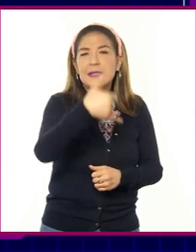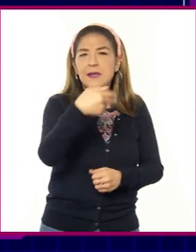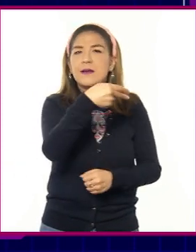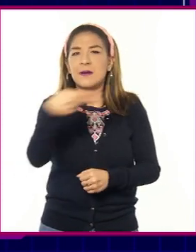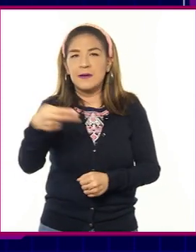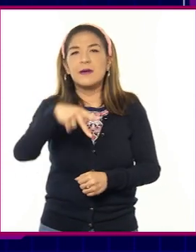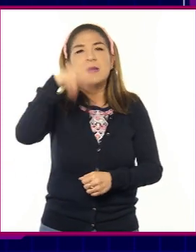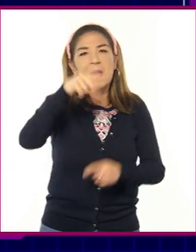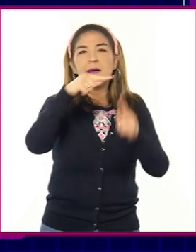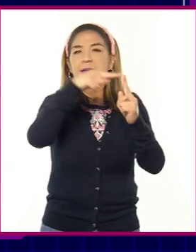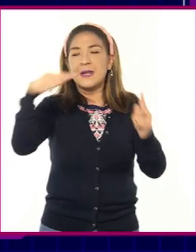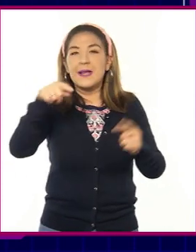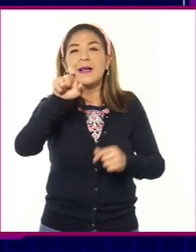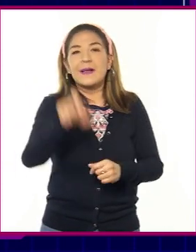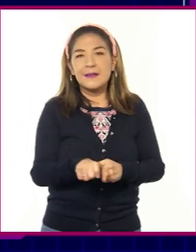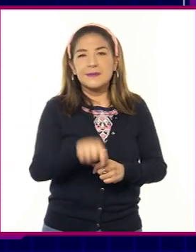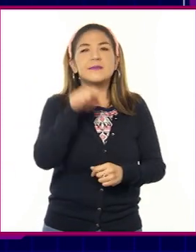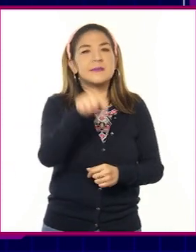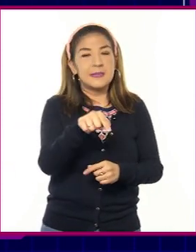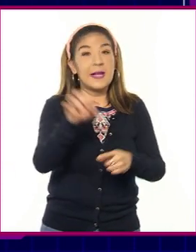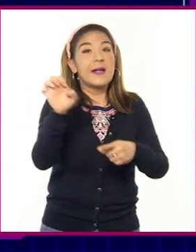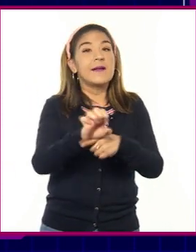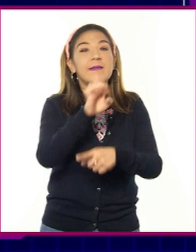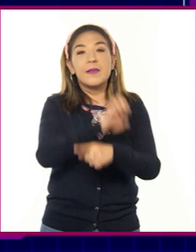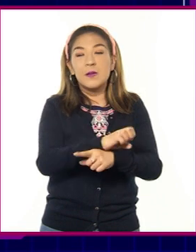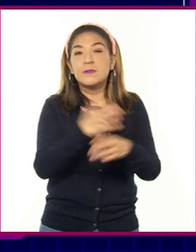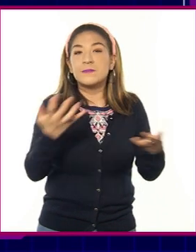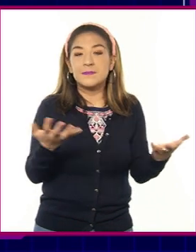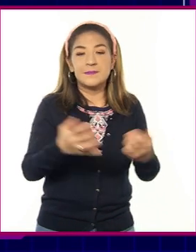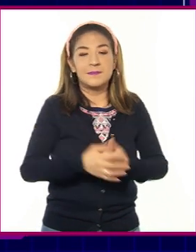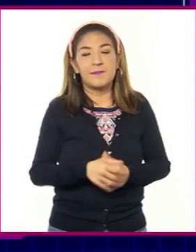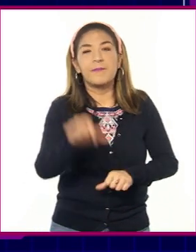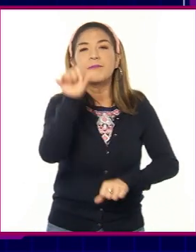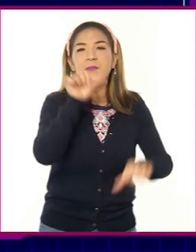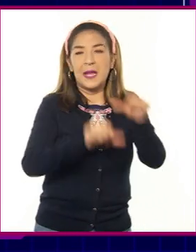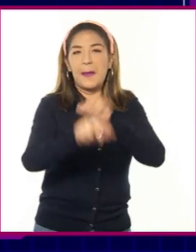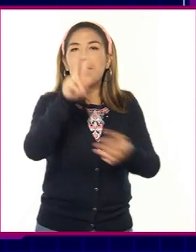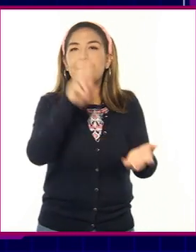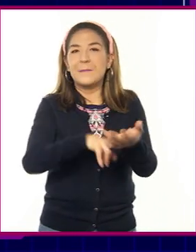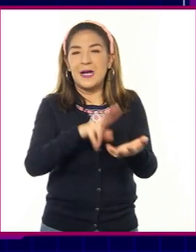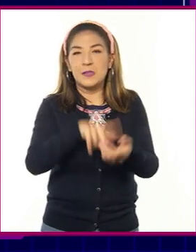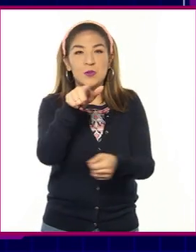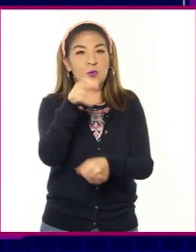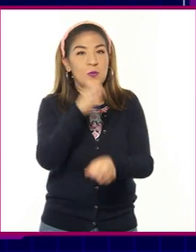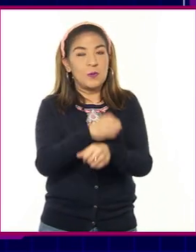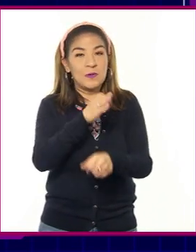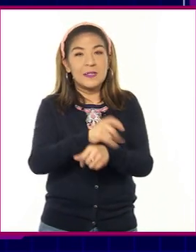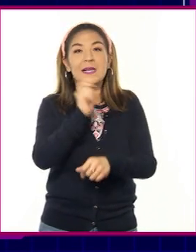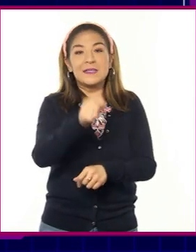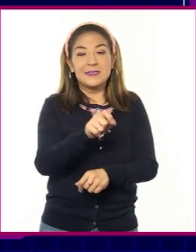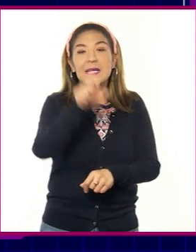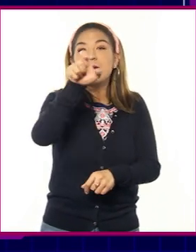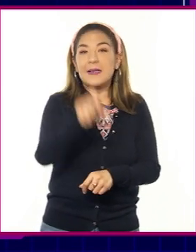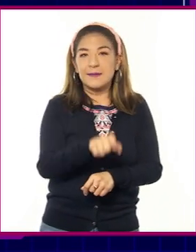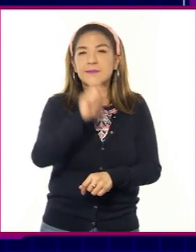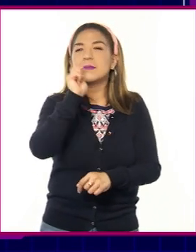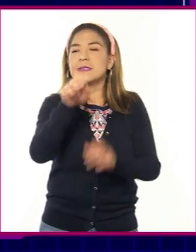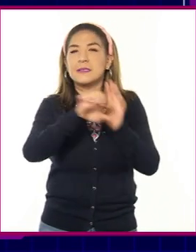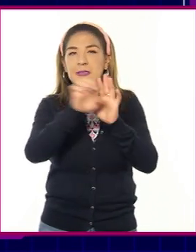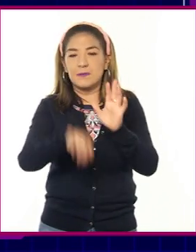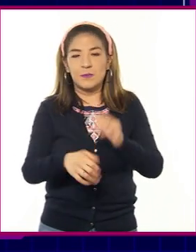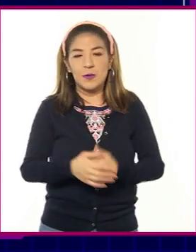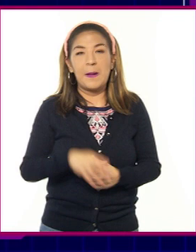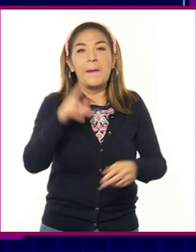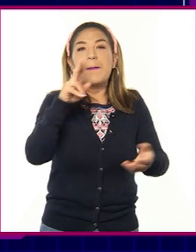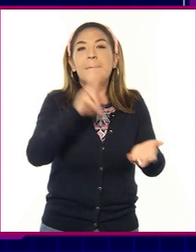es igual a K entre X, entonces solo queda sustituir los valores que tenemos de X, es decir, las